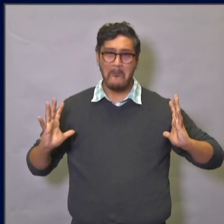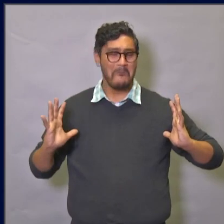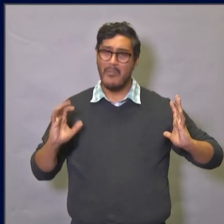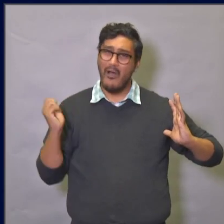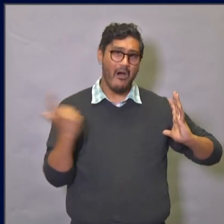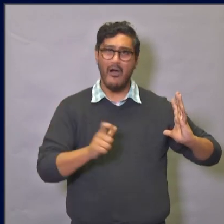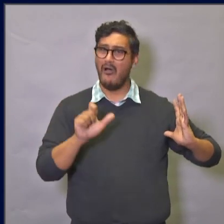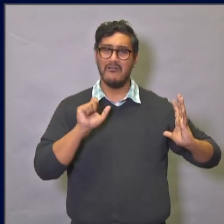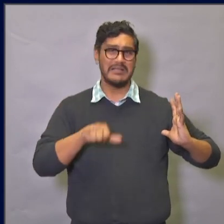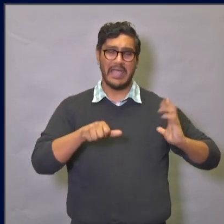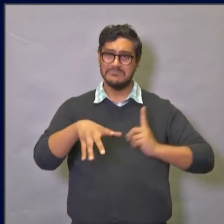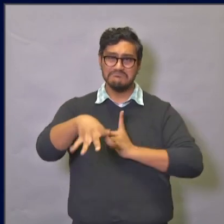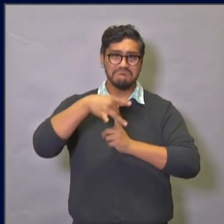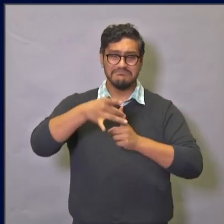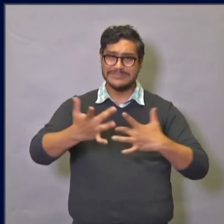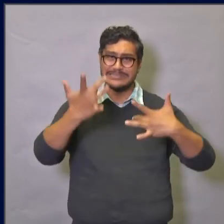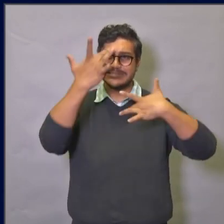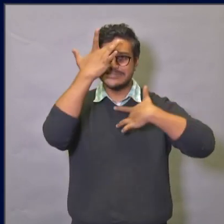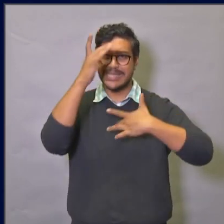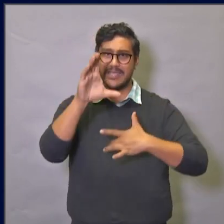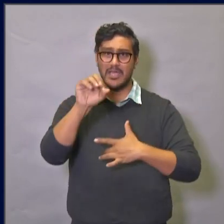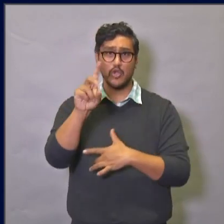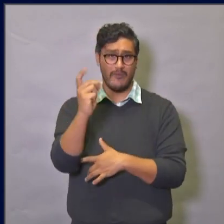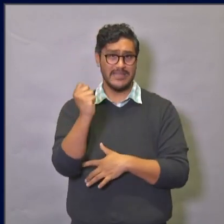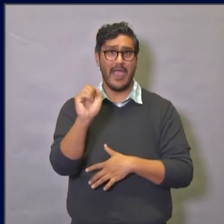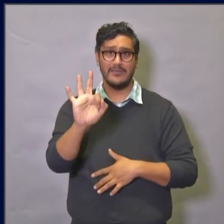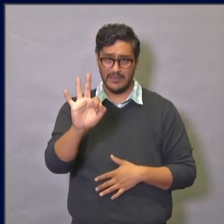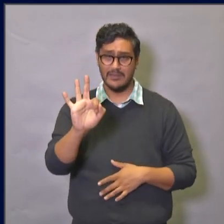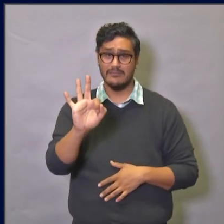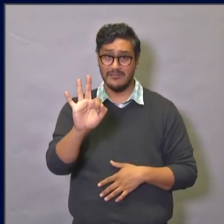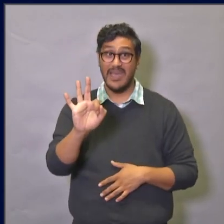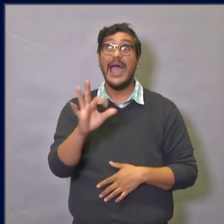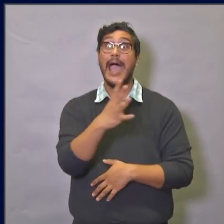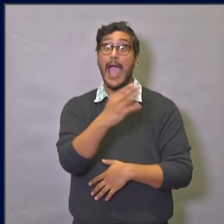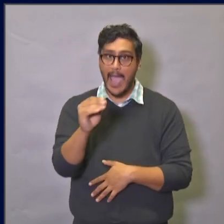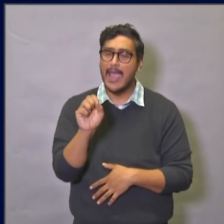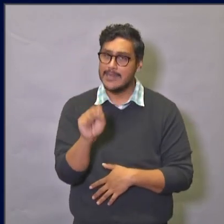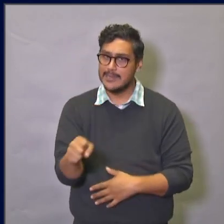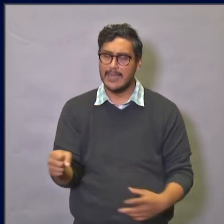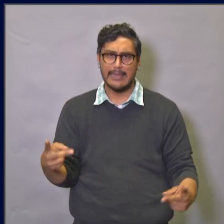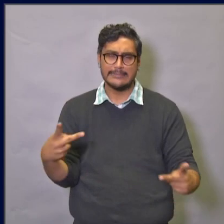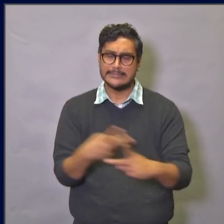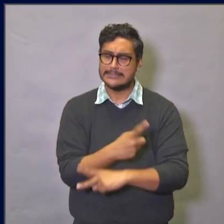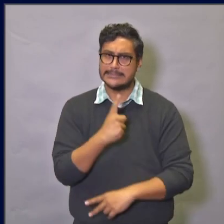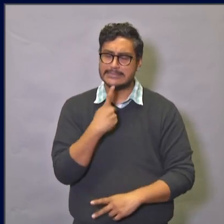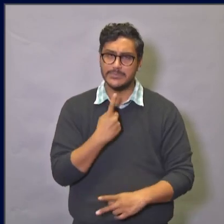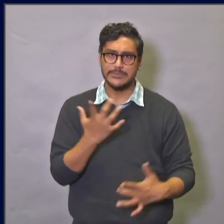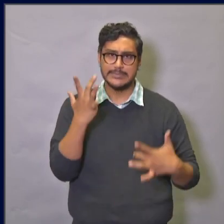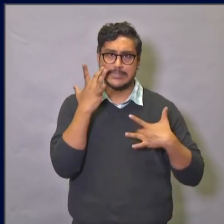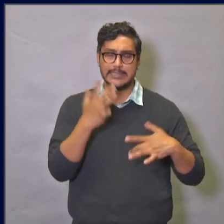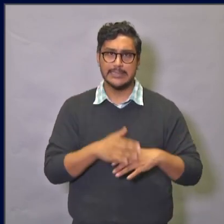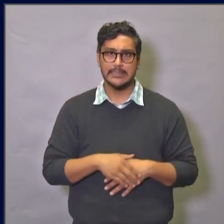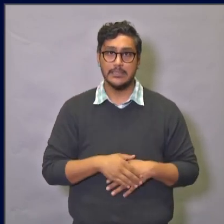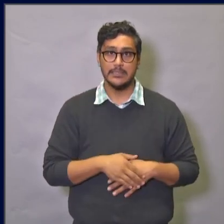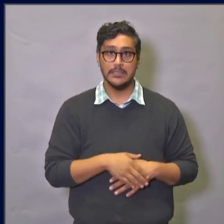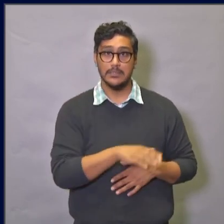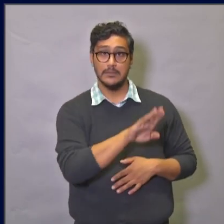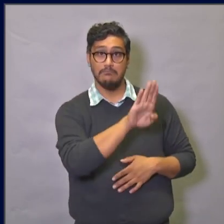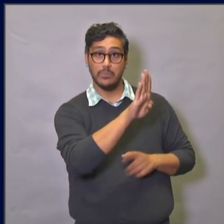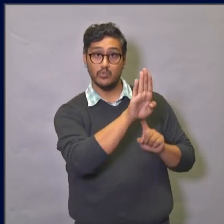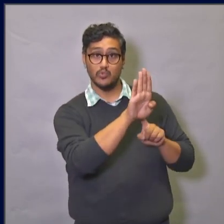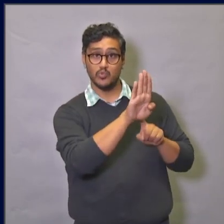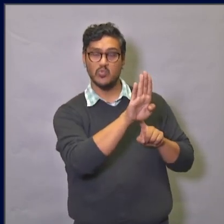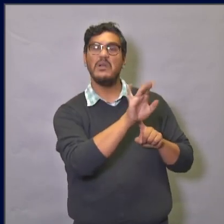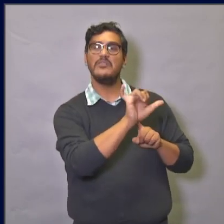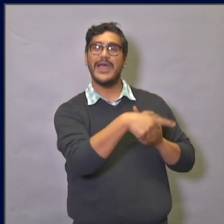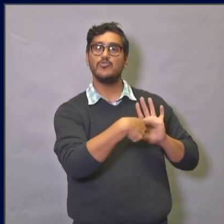COVID-19. Además, corren el riesgo de enfermarse gravemente. La línea azul muestra casos a lo largo del